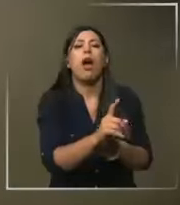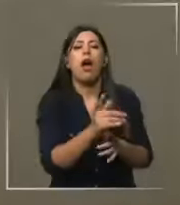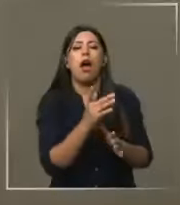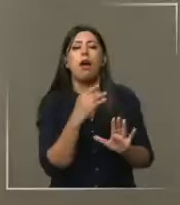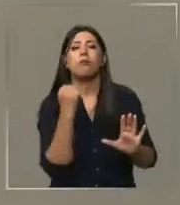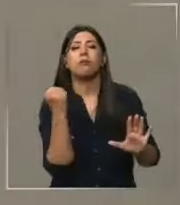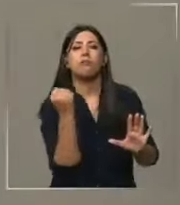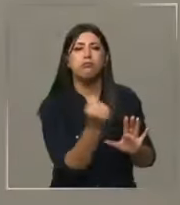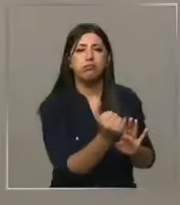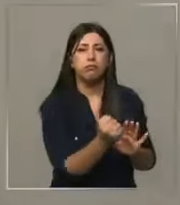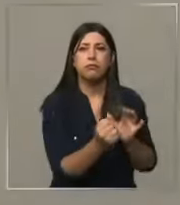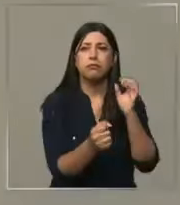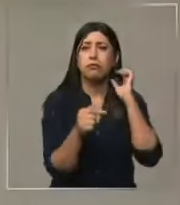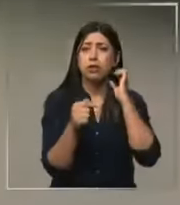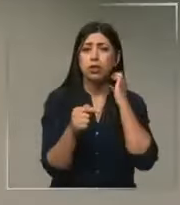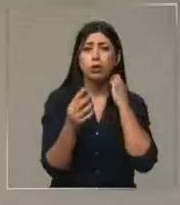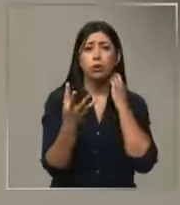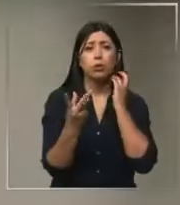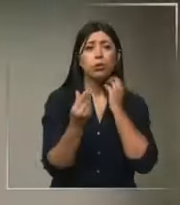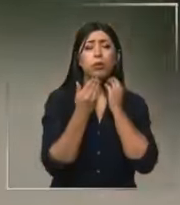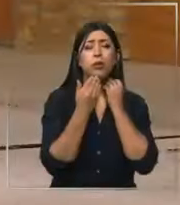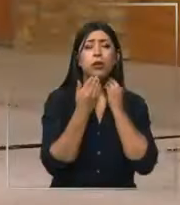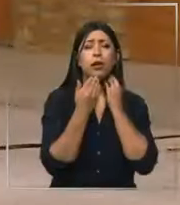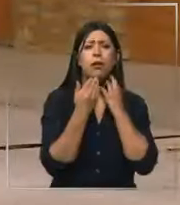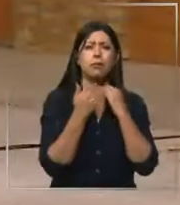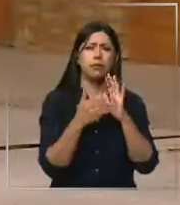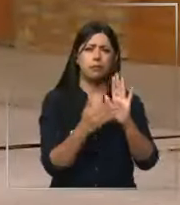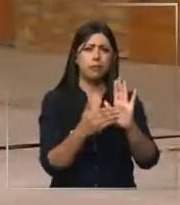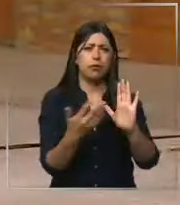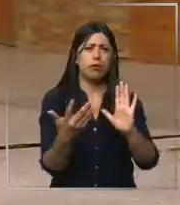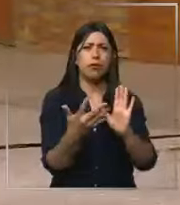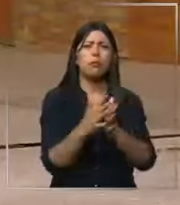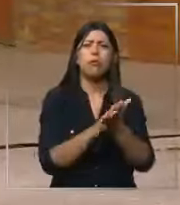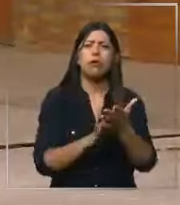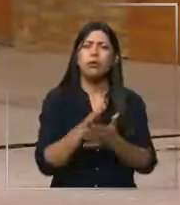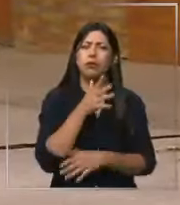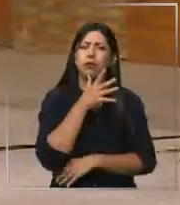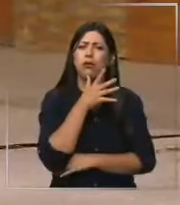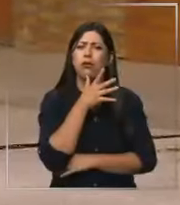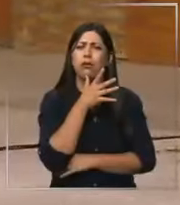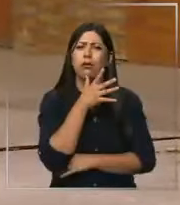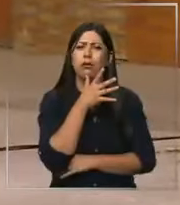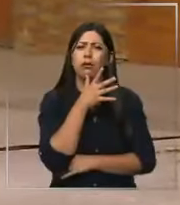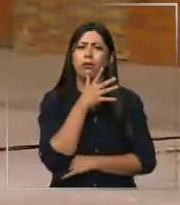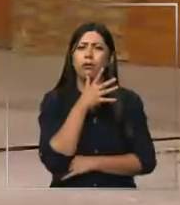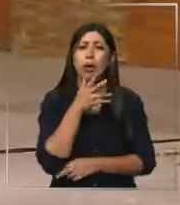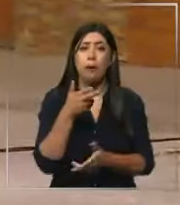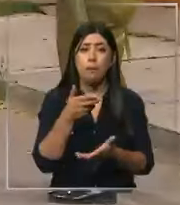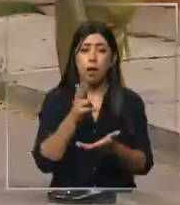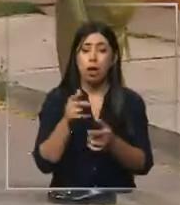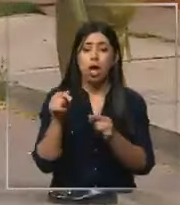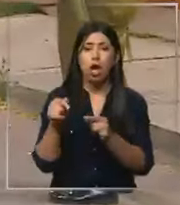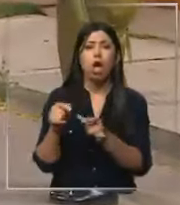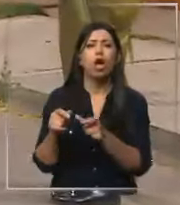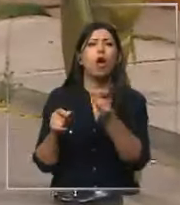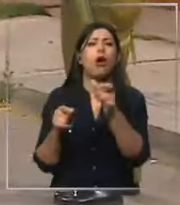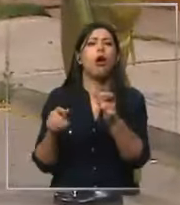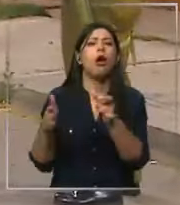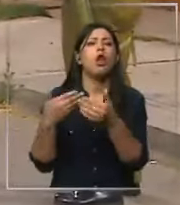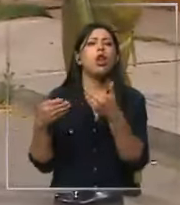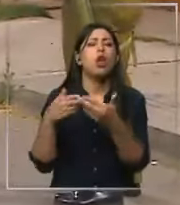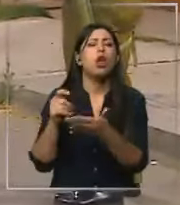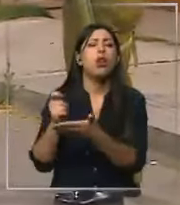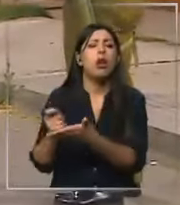números dejan en evidencia otros aspectos que llaman la atención, por ejemplo, el origen de los proyectiles. Según datos del Departamento